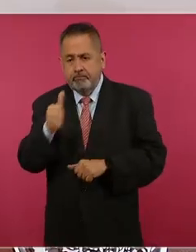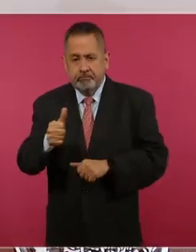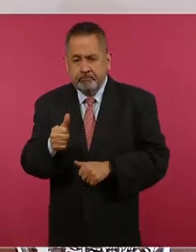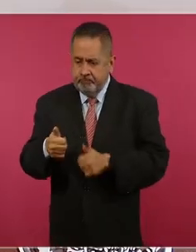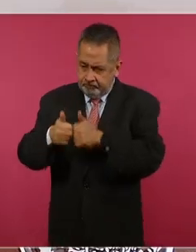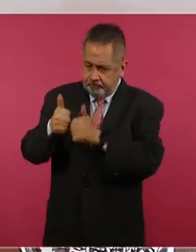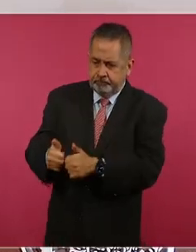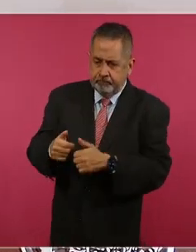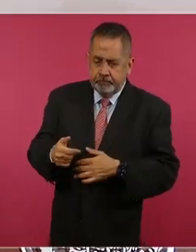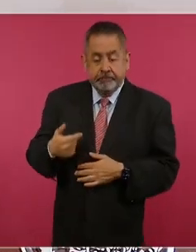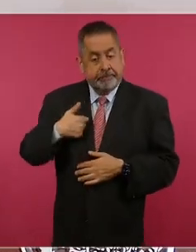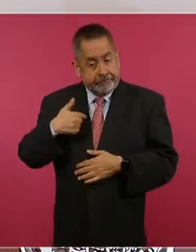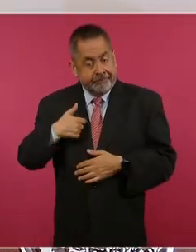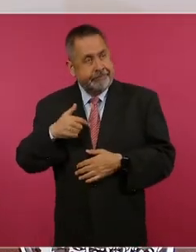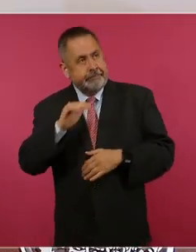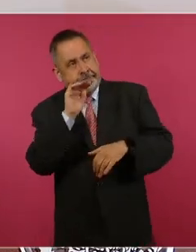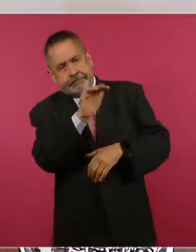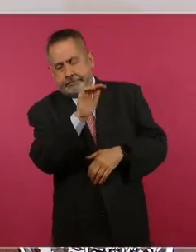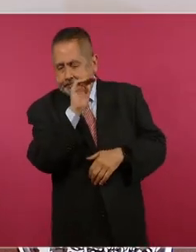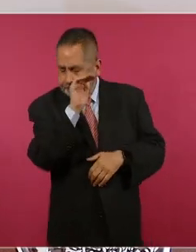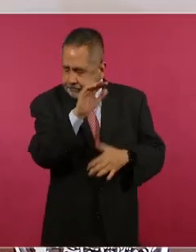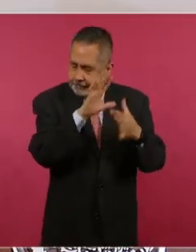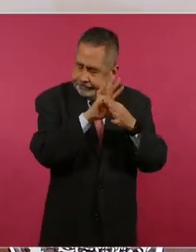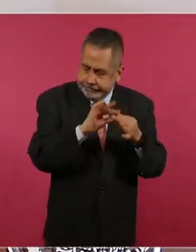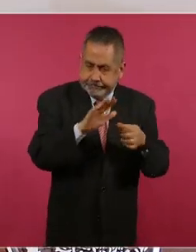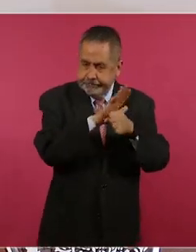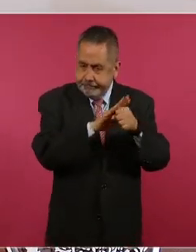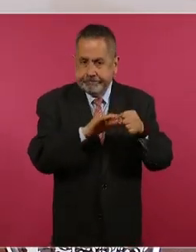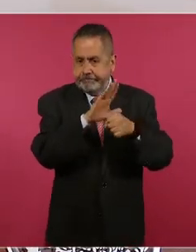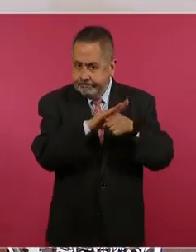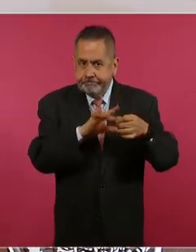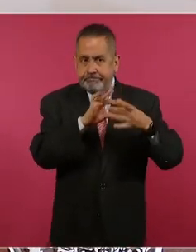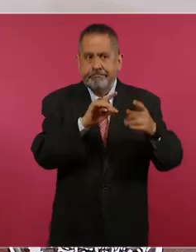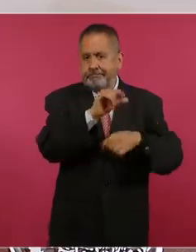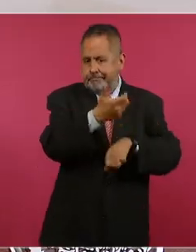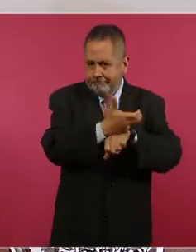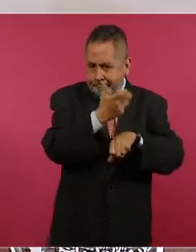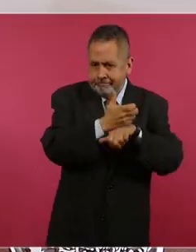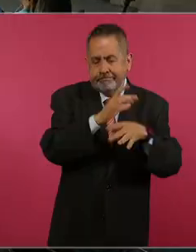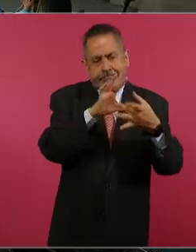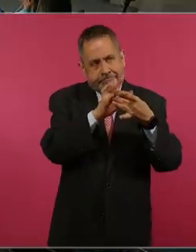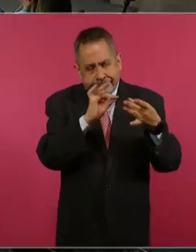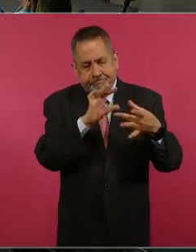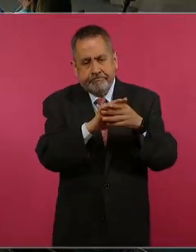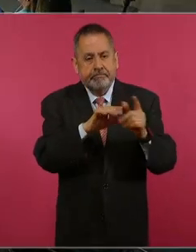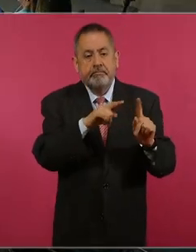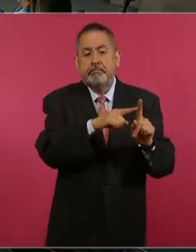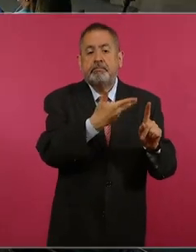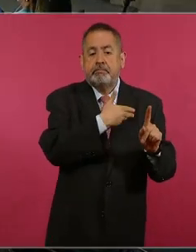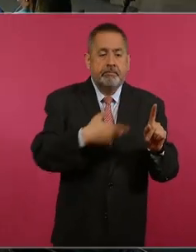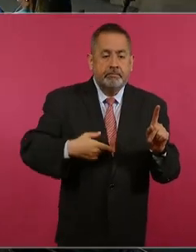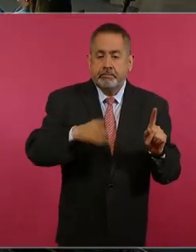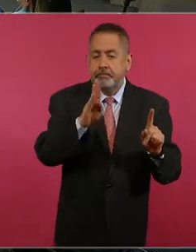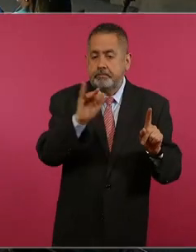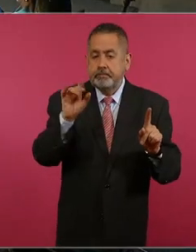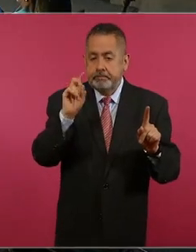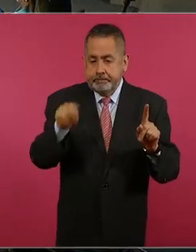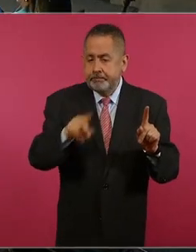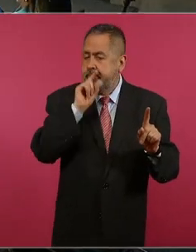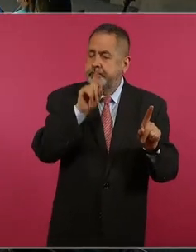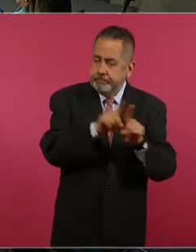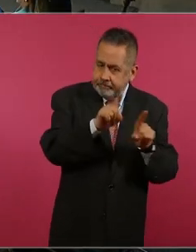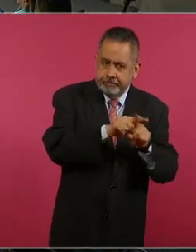insistiendo, convenciéndolos, persuadiéndolos. El presidente Biden está